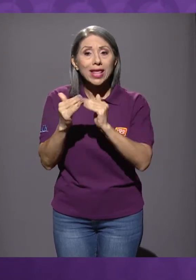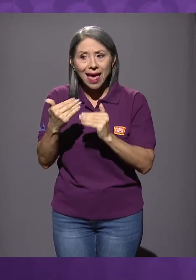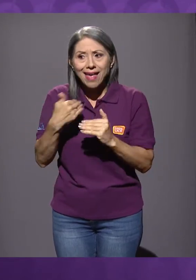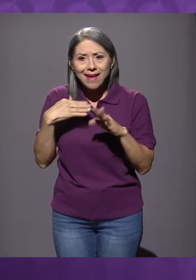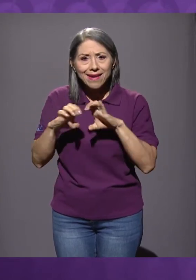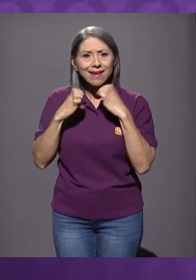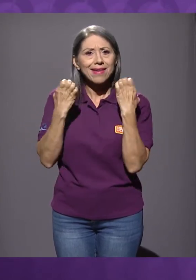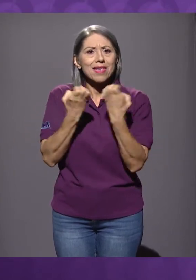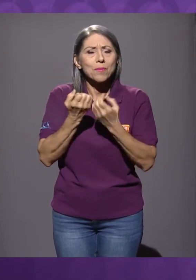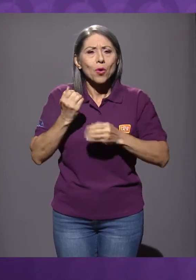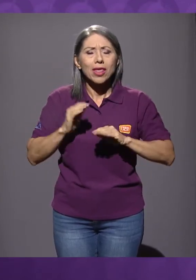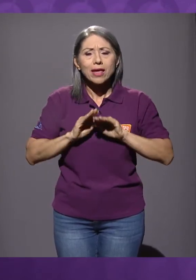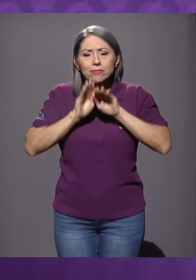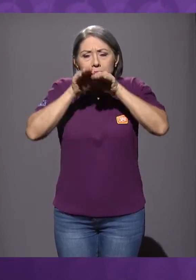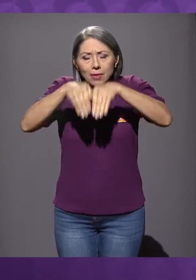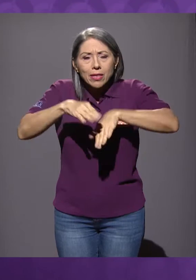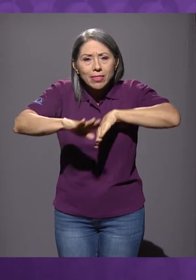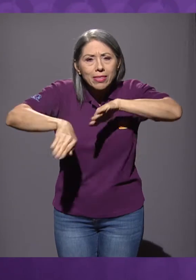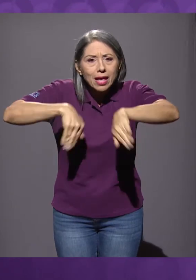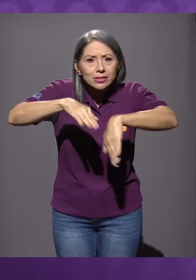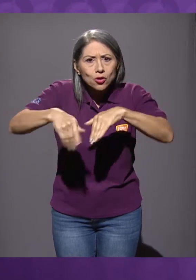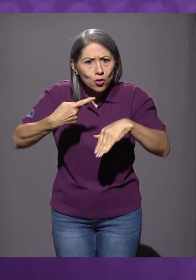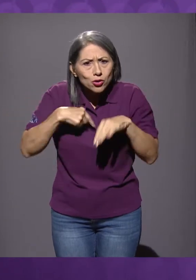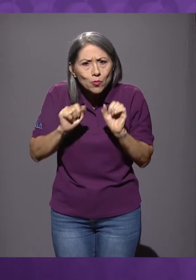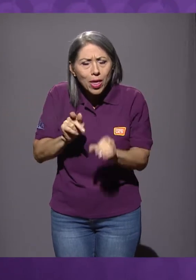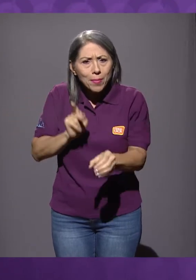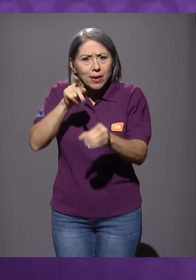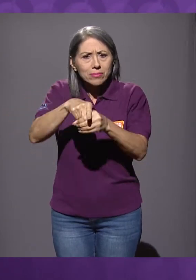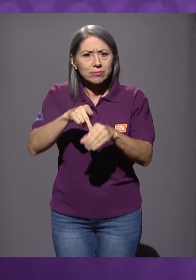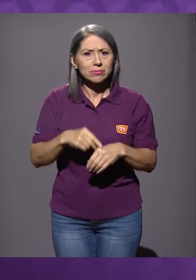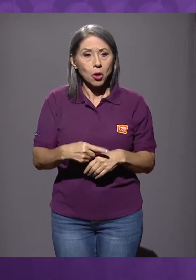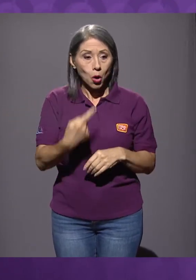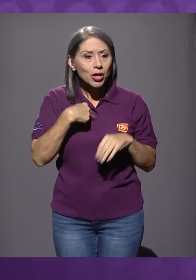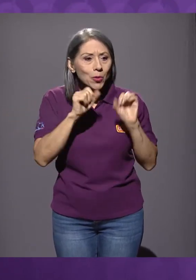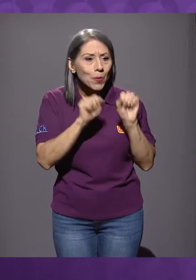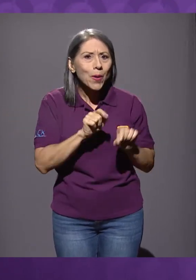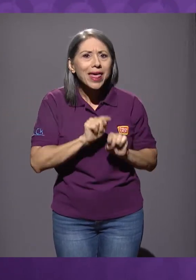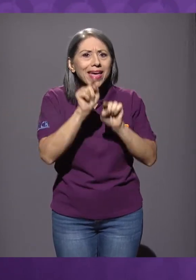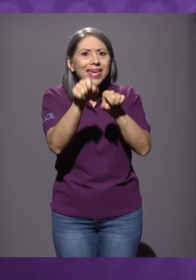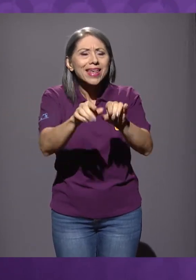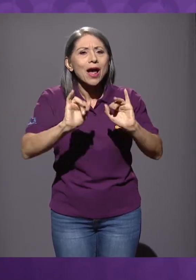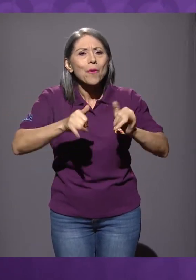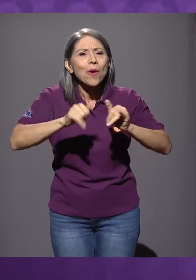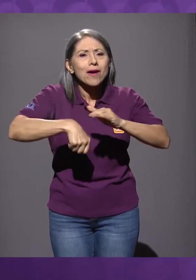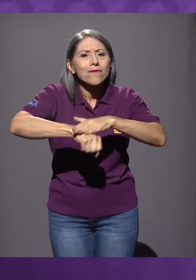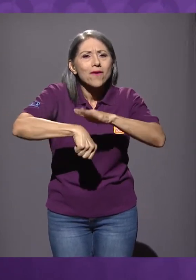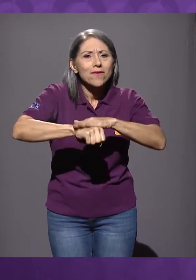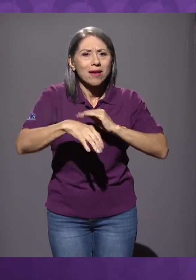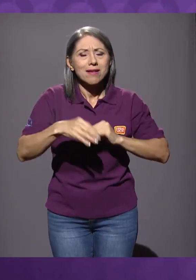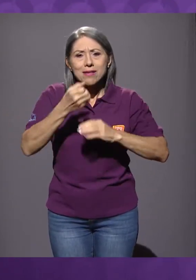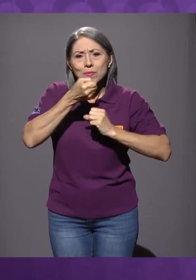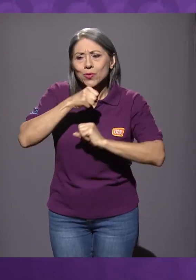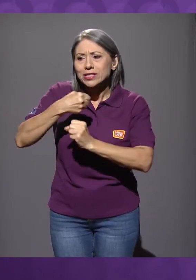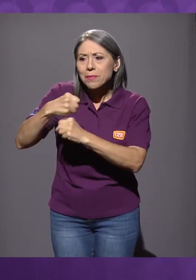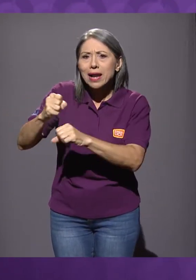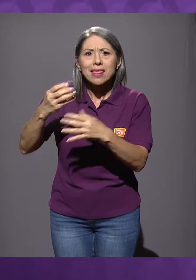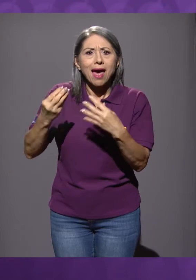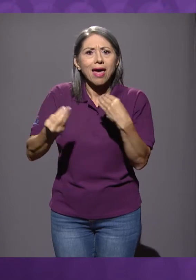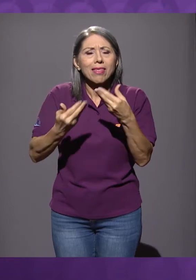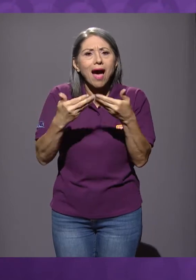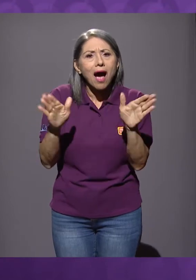natación y que yo pueda participar de natación, o que yo pueda ir a jugar papi fútbol y que la municipalidad agencie algún espacio